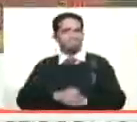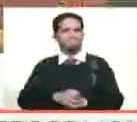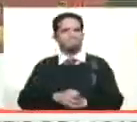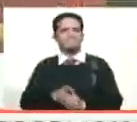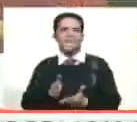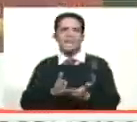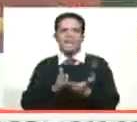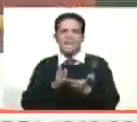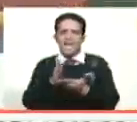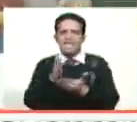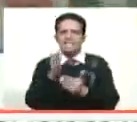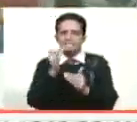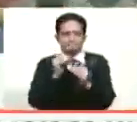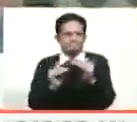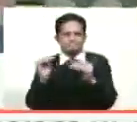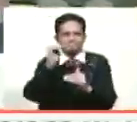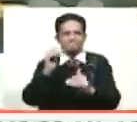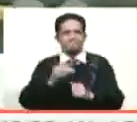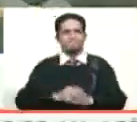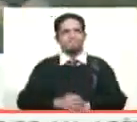Lealtad suprema.